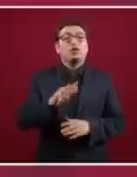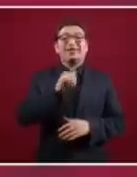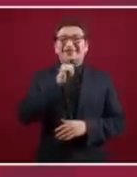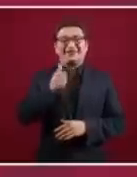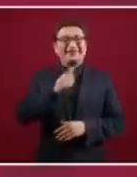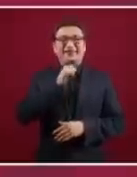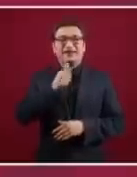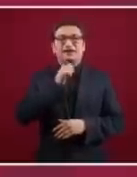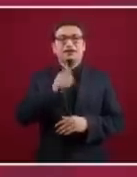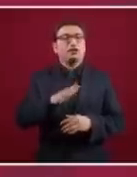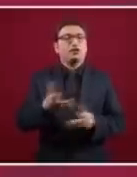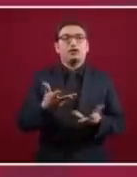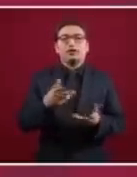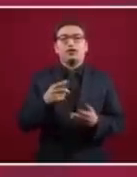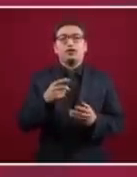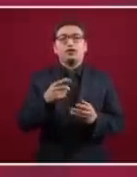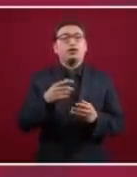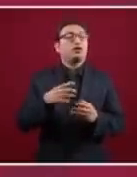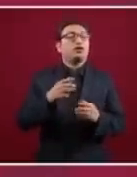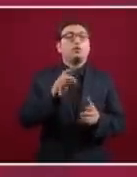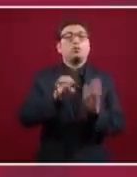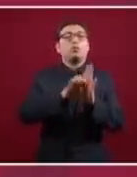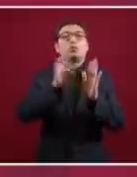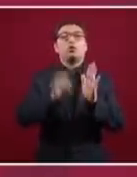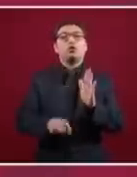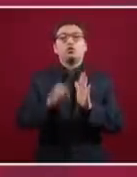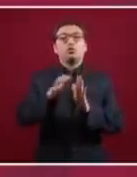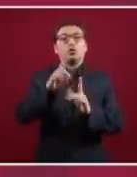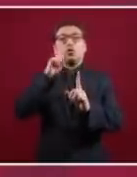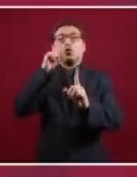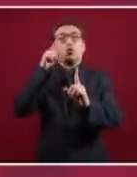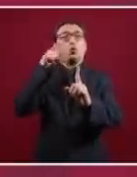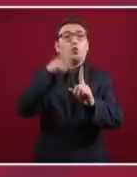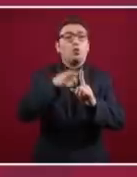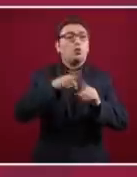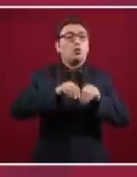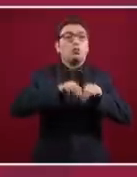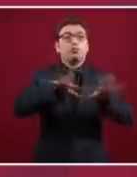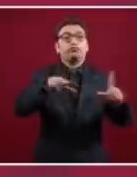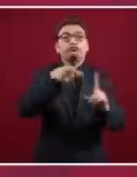nada más va a haber mensaje en un sentido